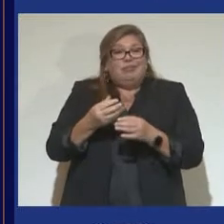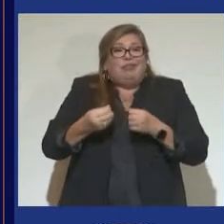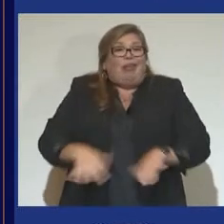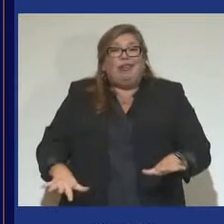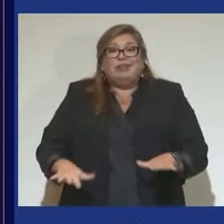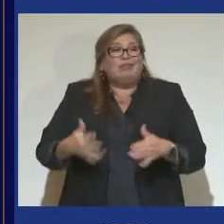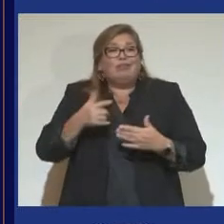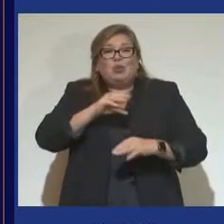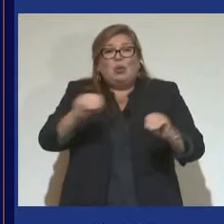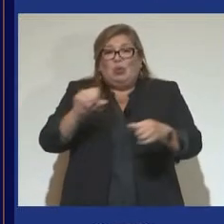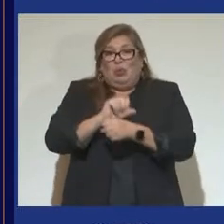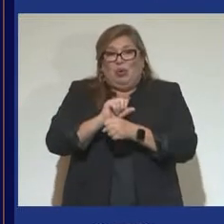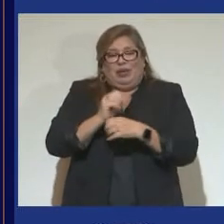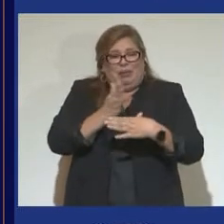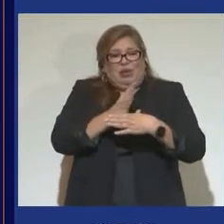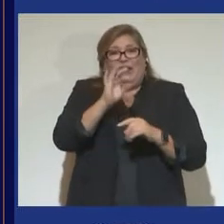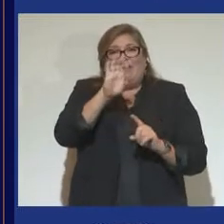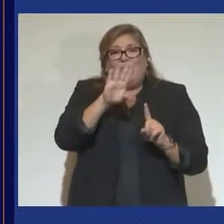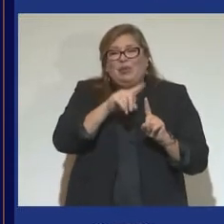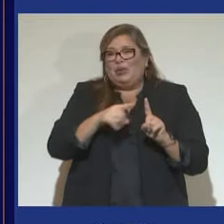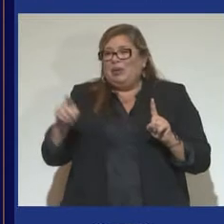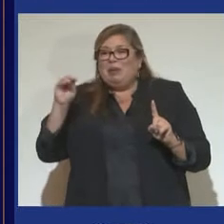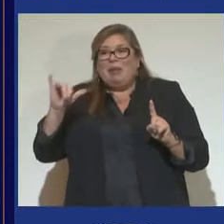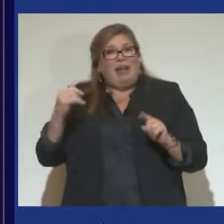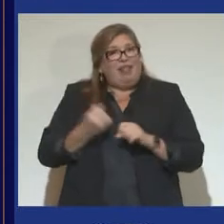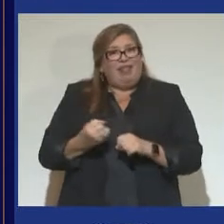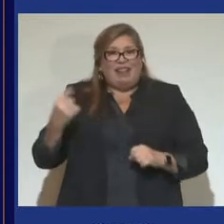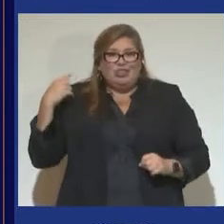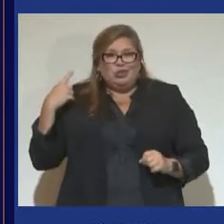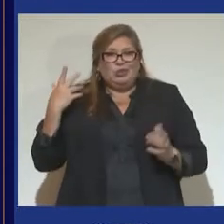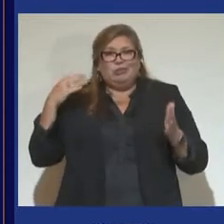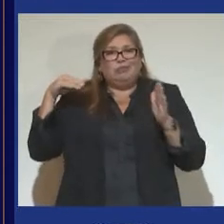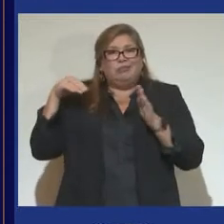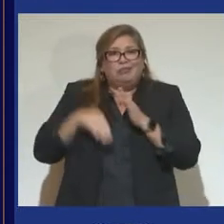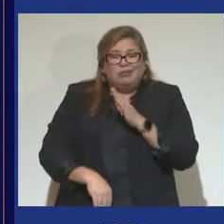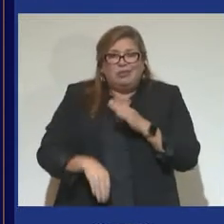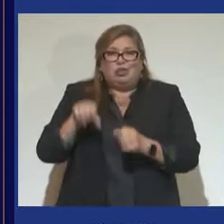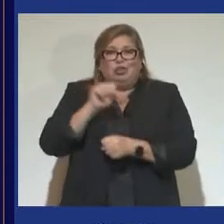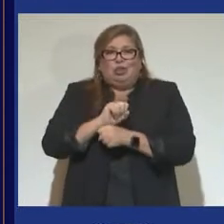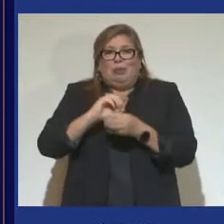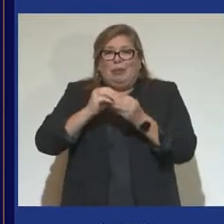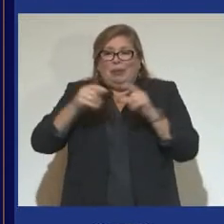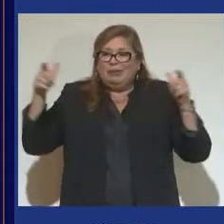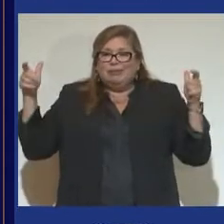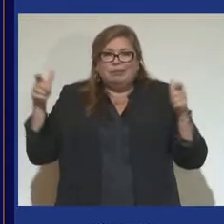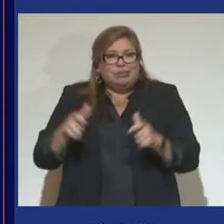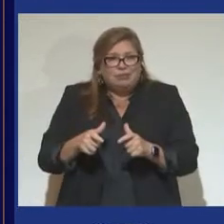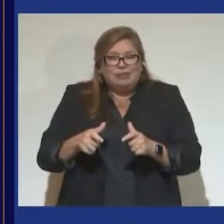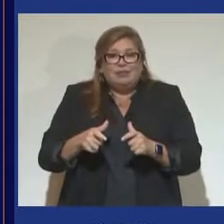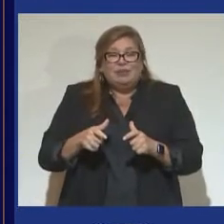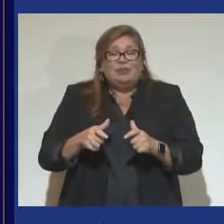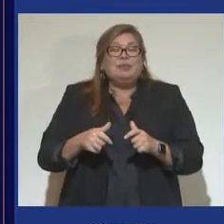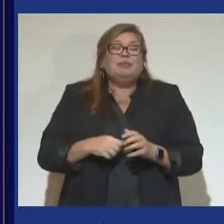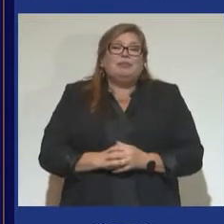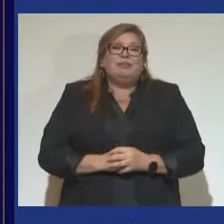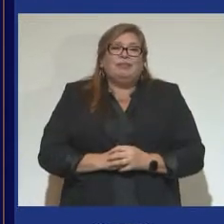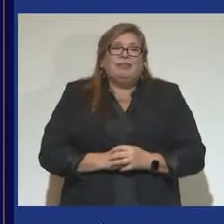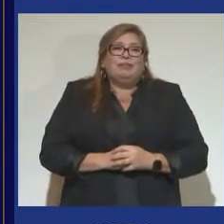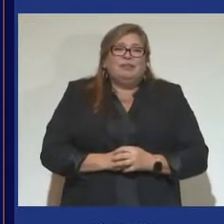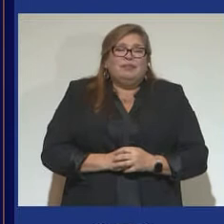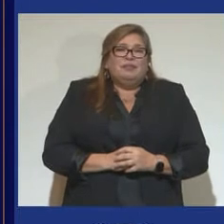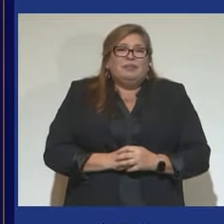febrero y mayo del año pasado y ese es el superávit de 5.6 mil millones